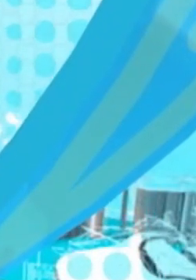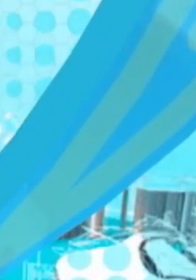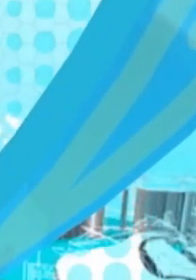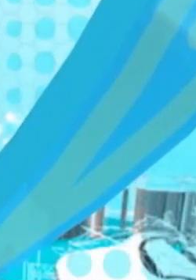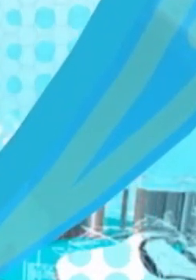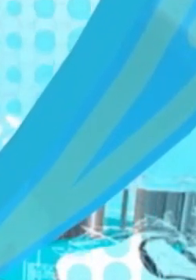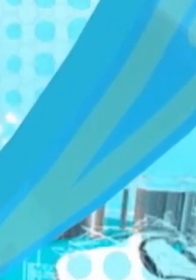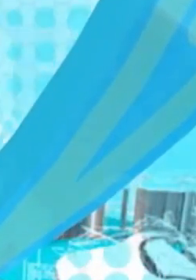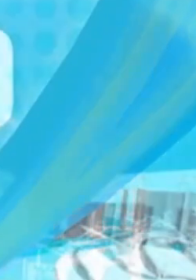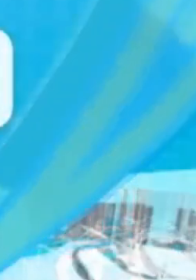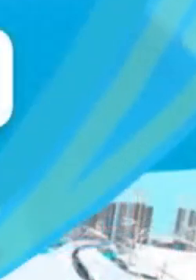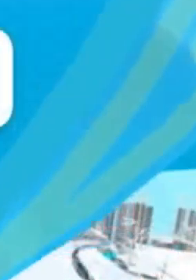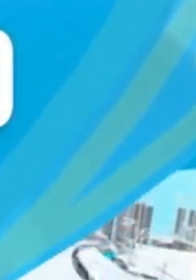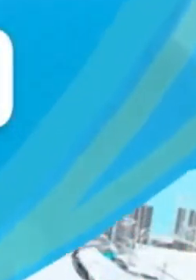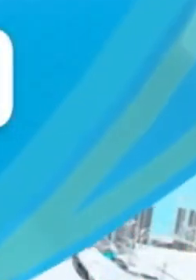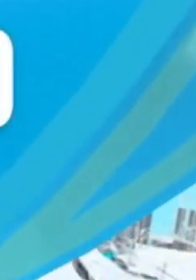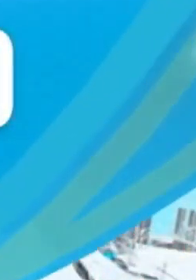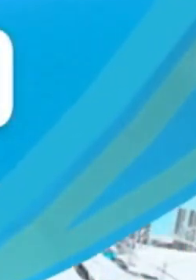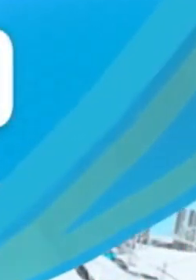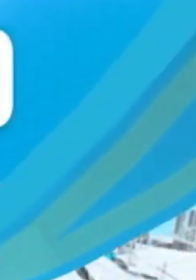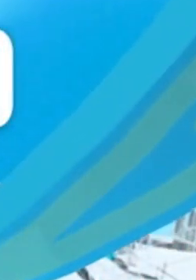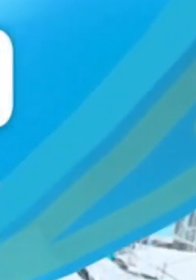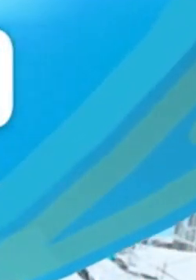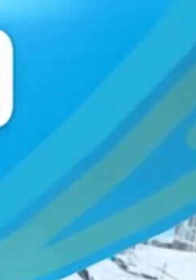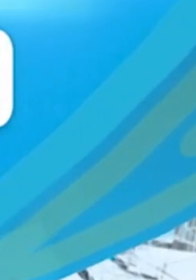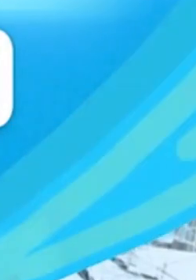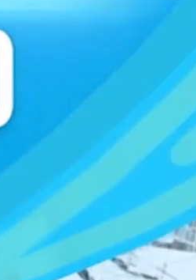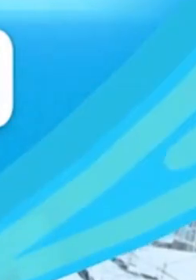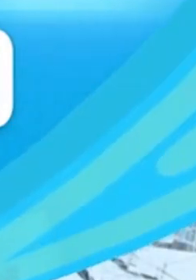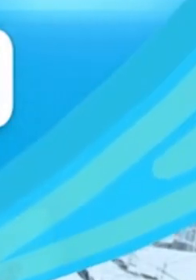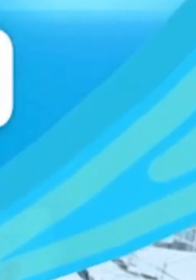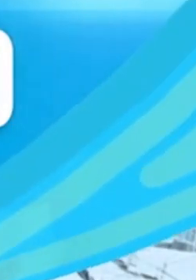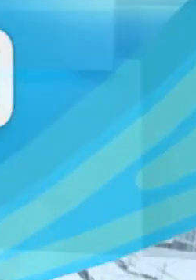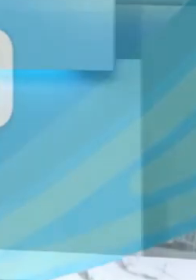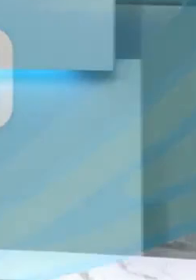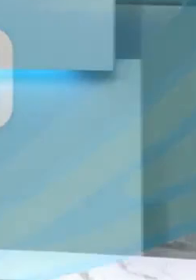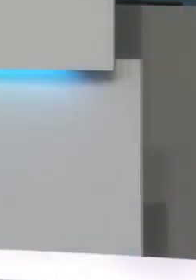Banco Popular presentó El Tipo de Cambio.